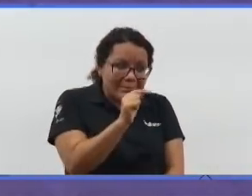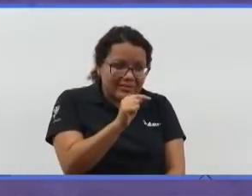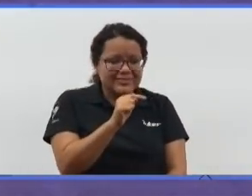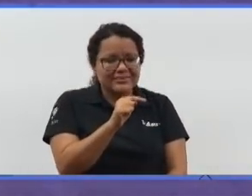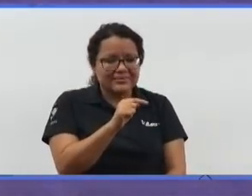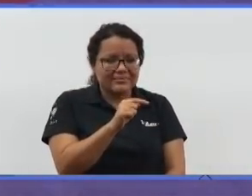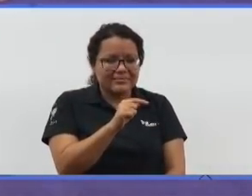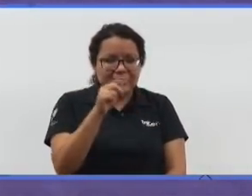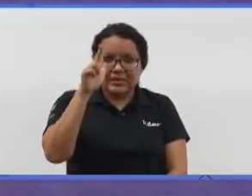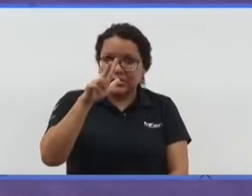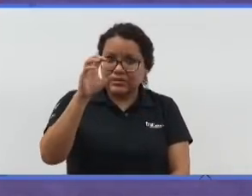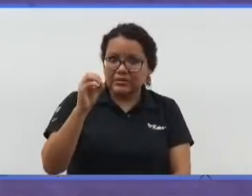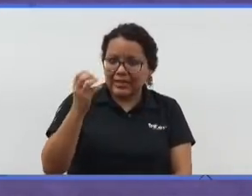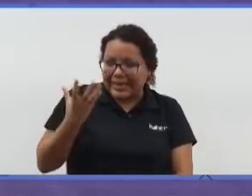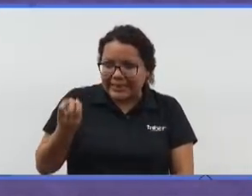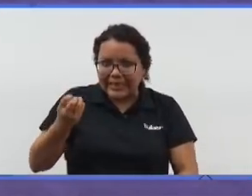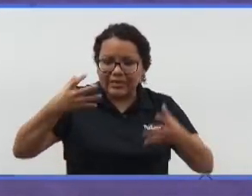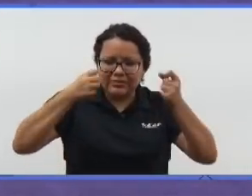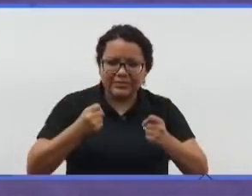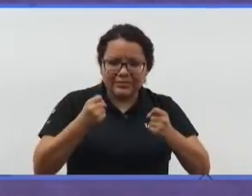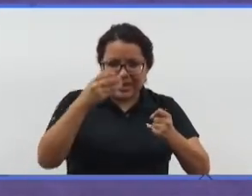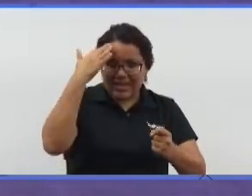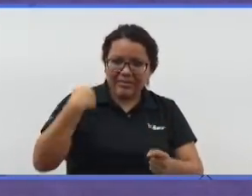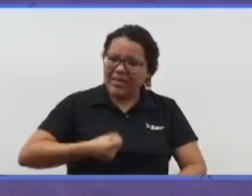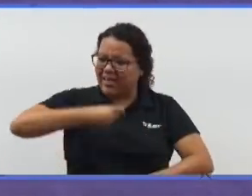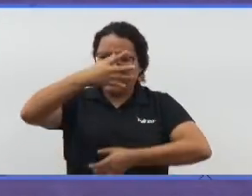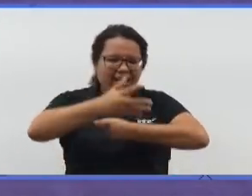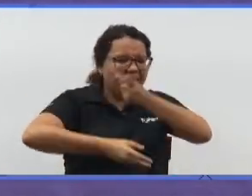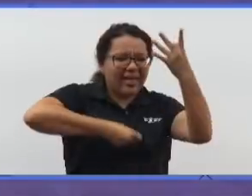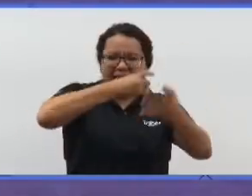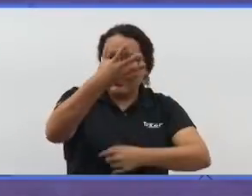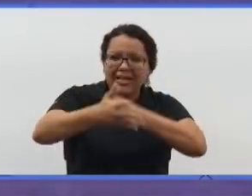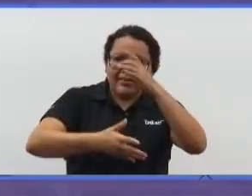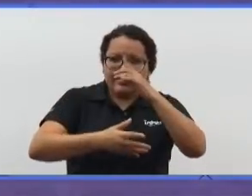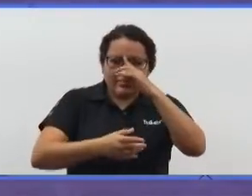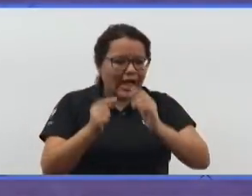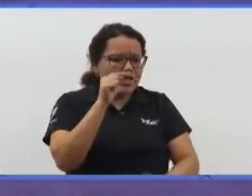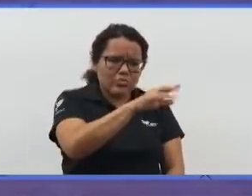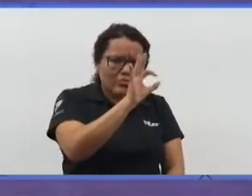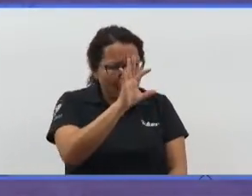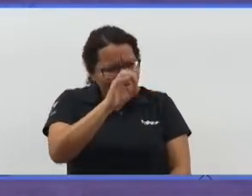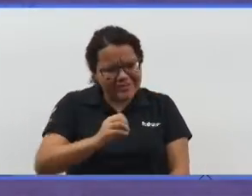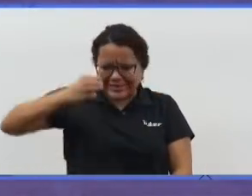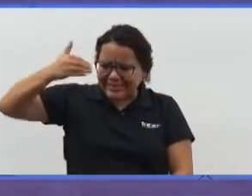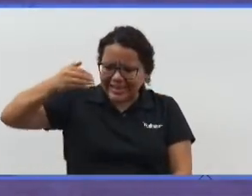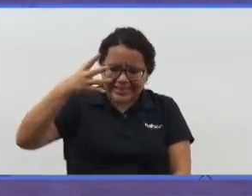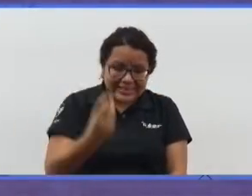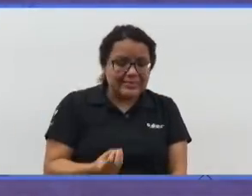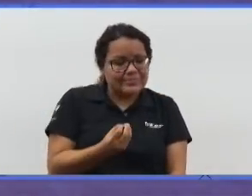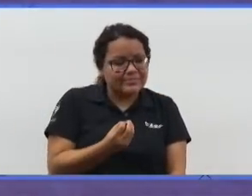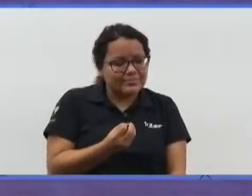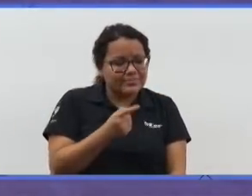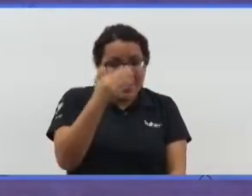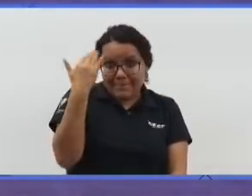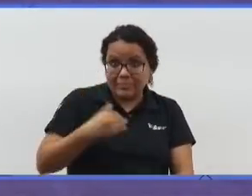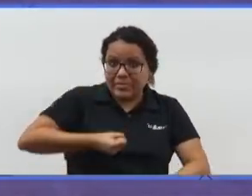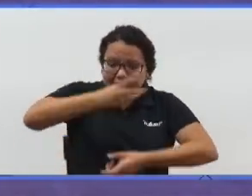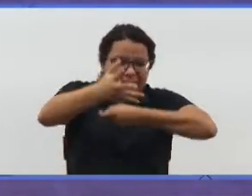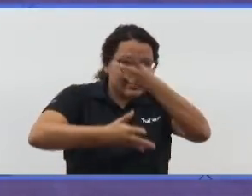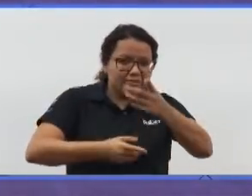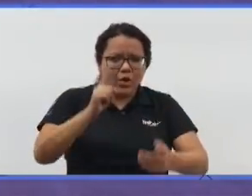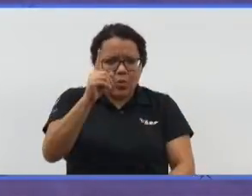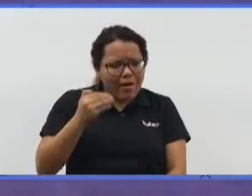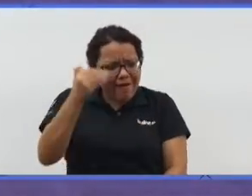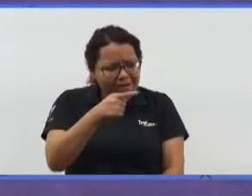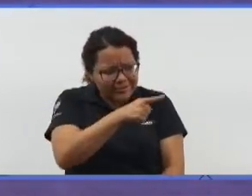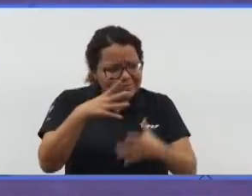dar le dijo 30 días en la cárcel y la mujer seguía gritando entonces todo y 90 días en la cárcel y de mujer seguía gritando entonces estamos en un año en